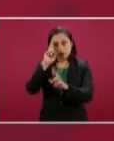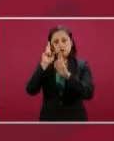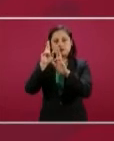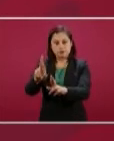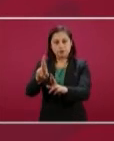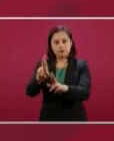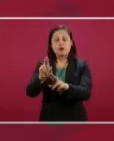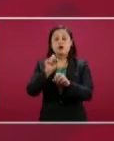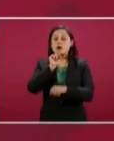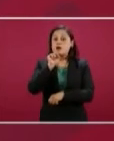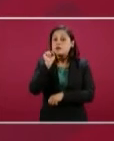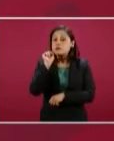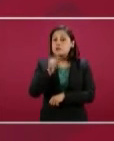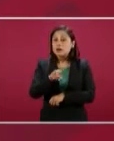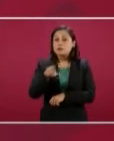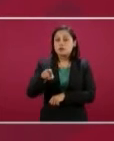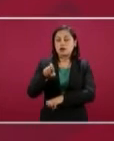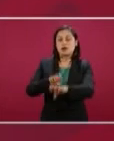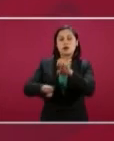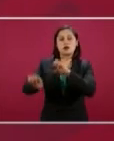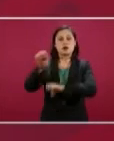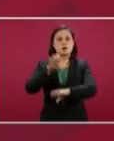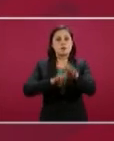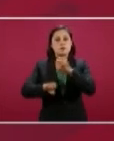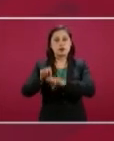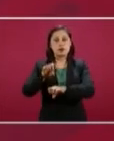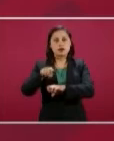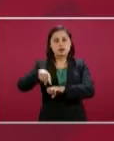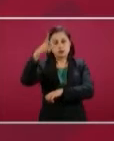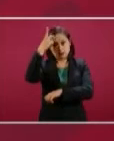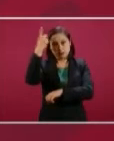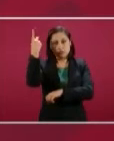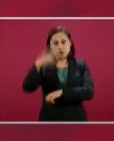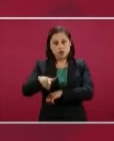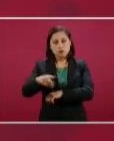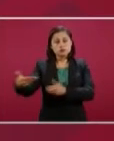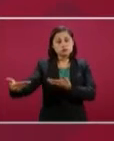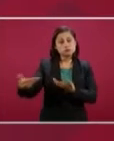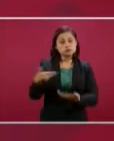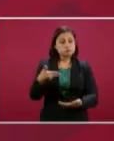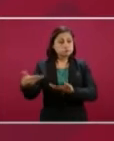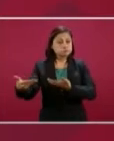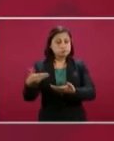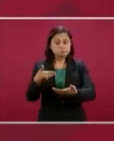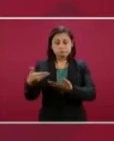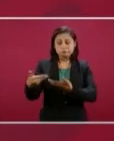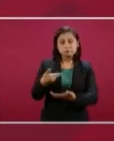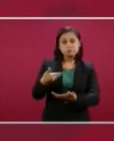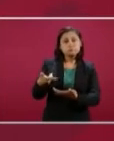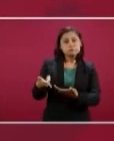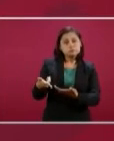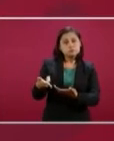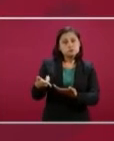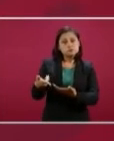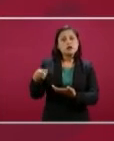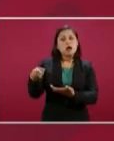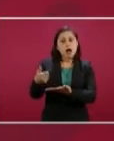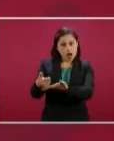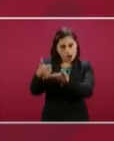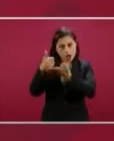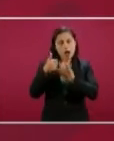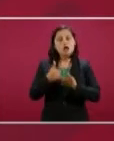como contrapesos, como lo es la autonomía y la perspectiva de acción en los equilibrios de voces en las decisiones de